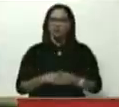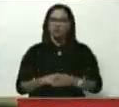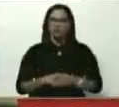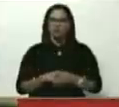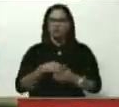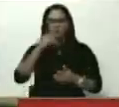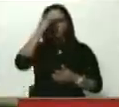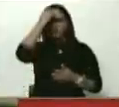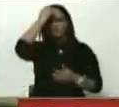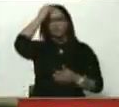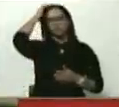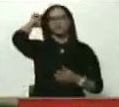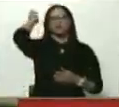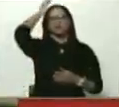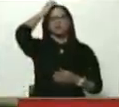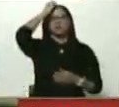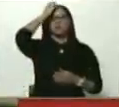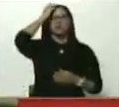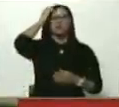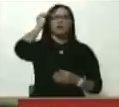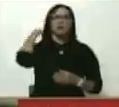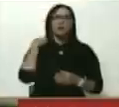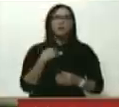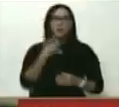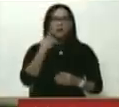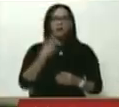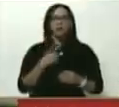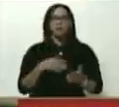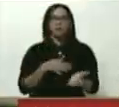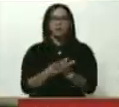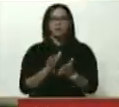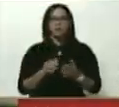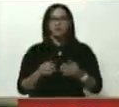Fíjense lo que está pasando en este instante en Argentina y en Perú.